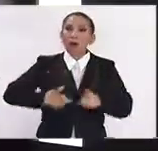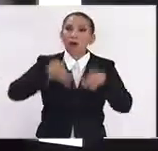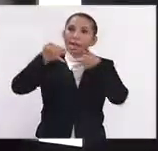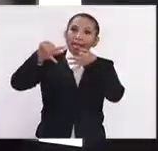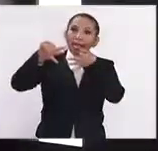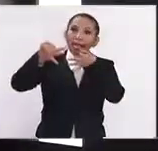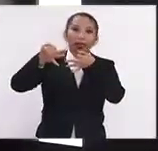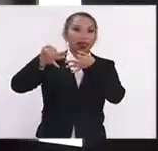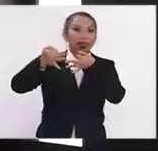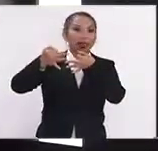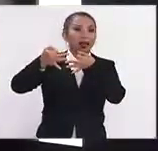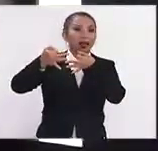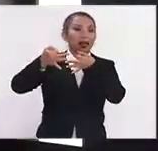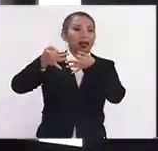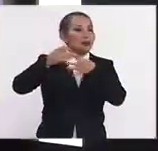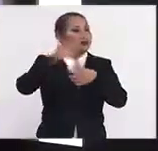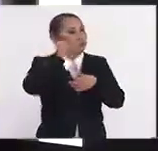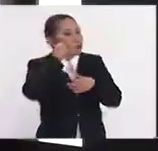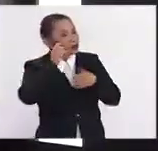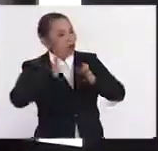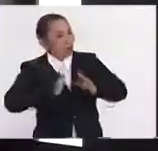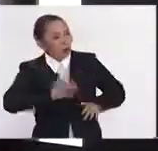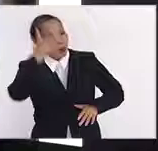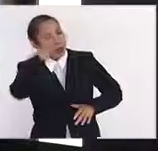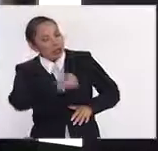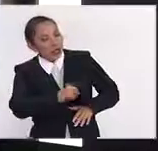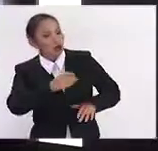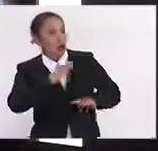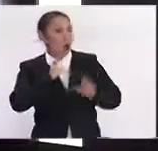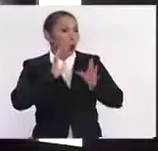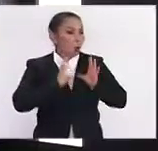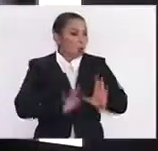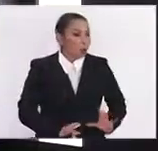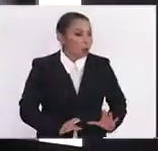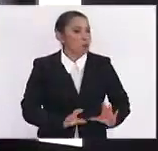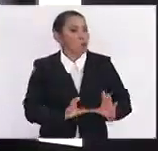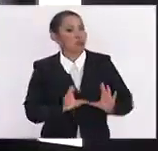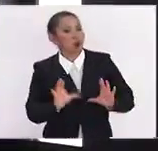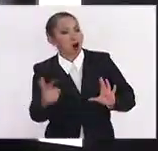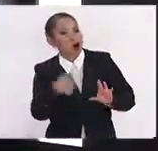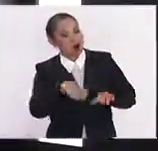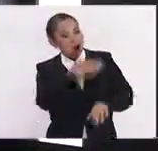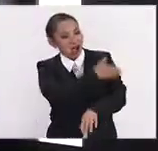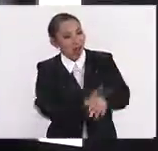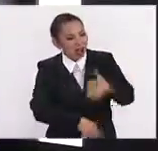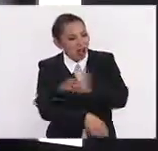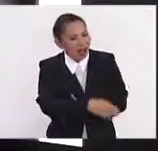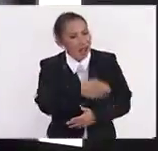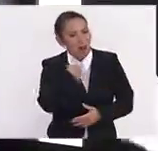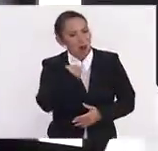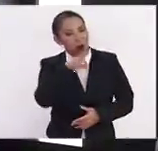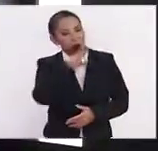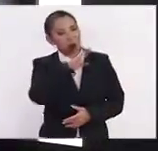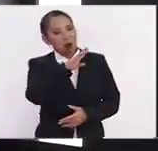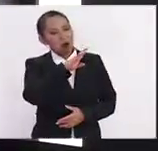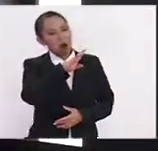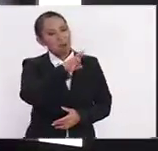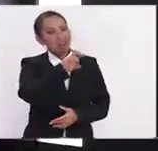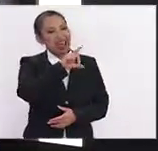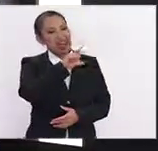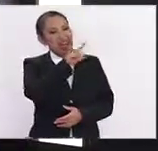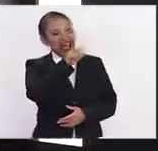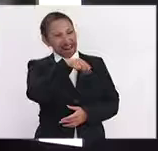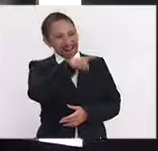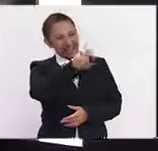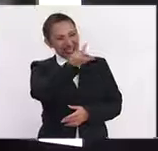mucho la atención. Ya sea si es un cuerpo hermoso o si es un cuerpo tullido, como los que pintaba Velázquez,